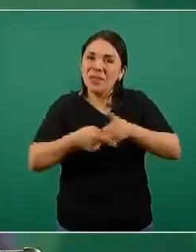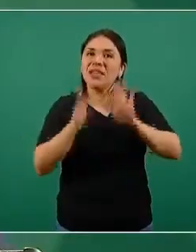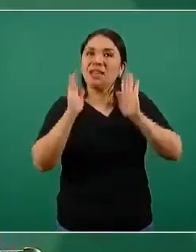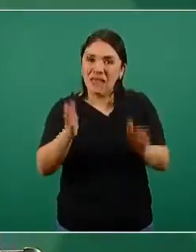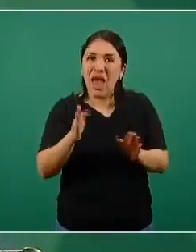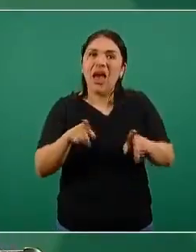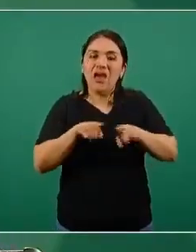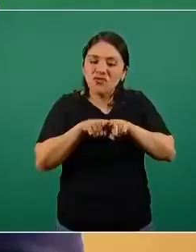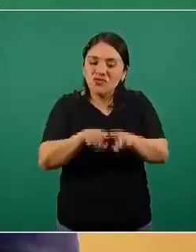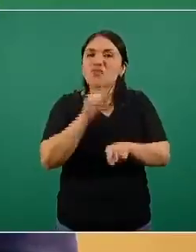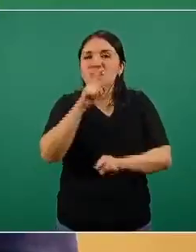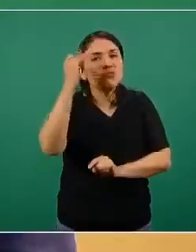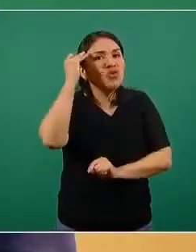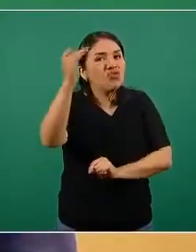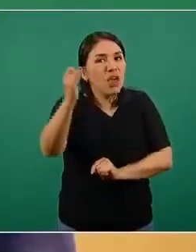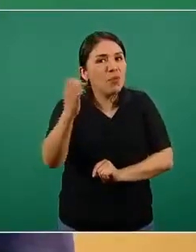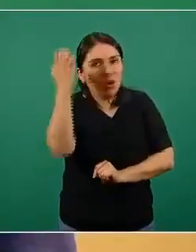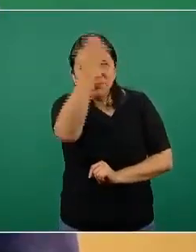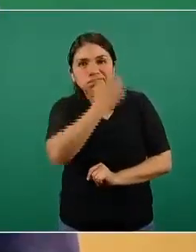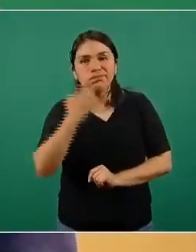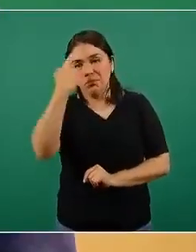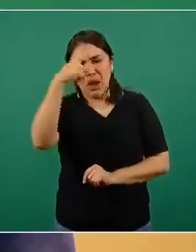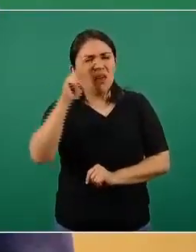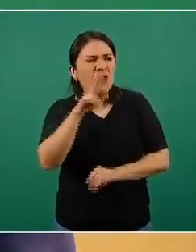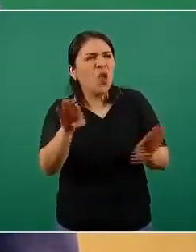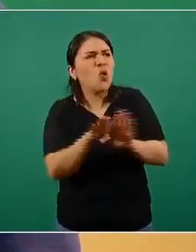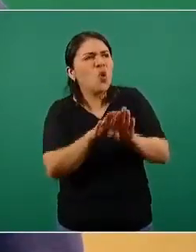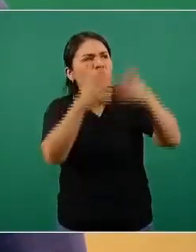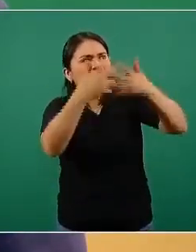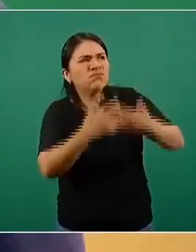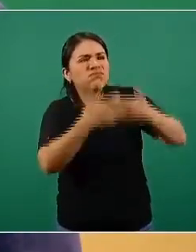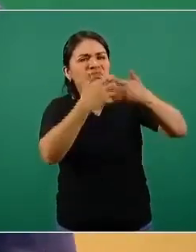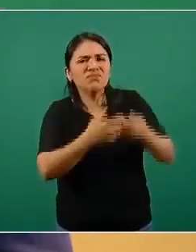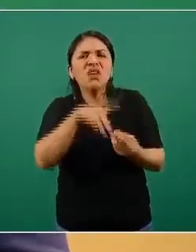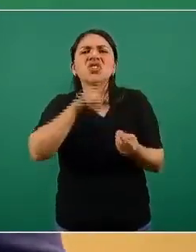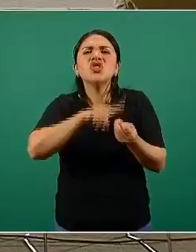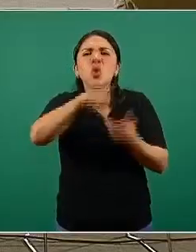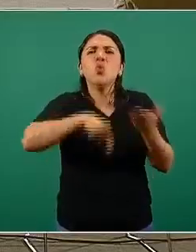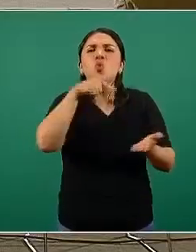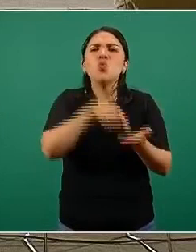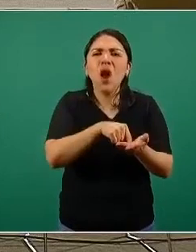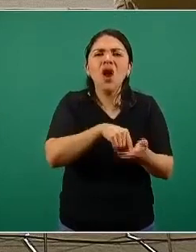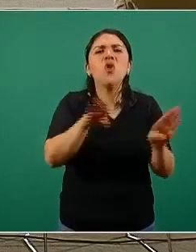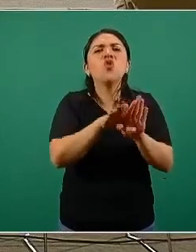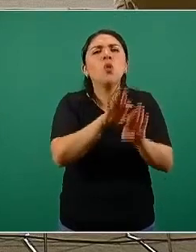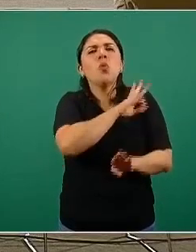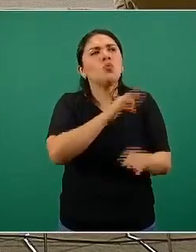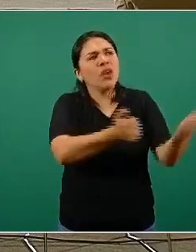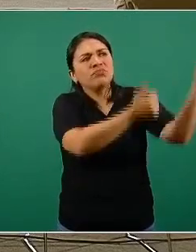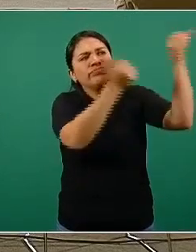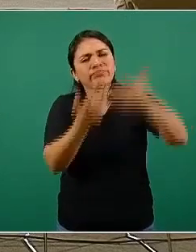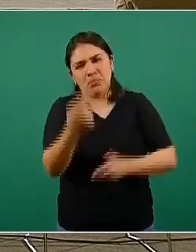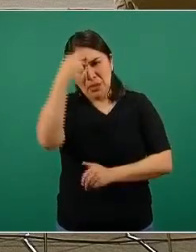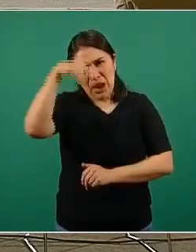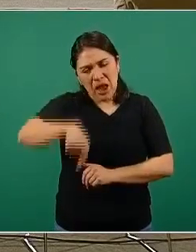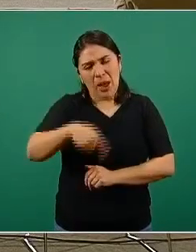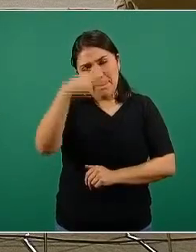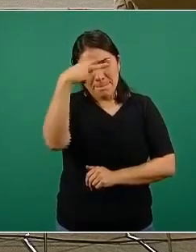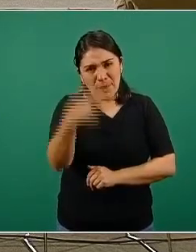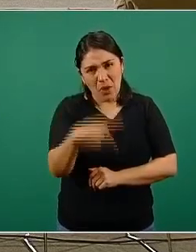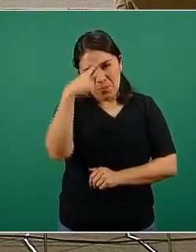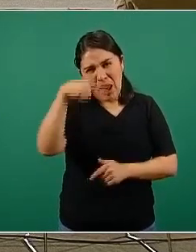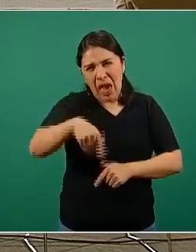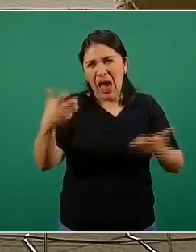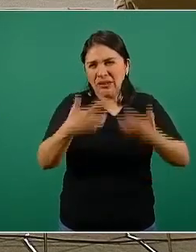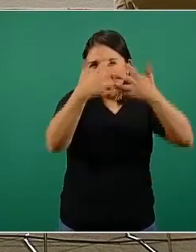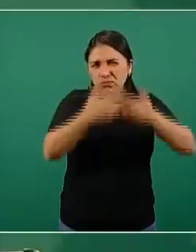manera paralela para ver cómo se produce, quién la produce y cuándo se podría trasladar para acá, para su envase acá. Entonces